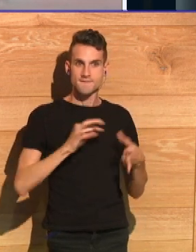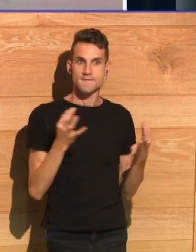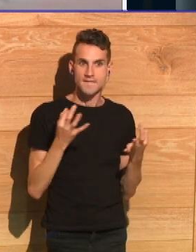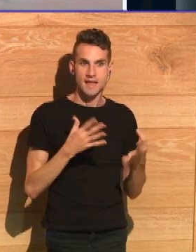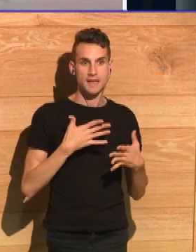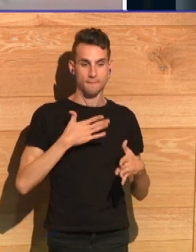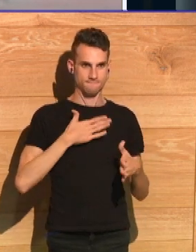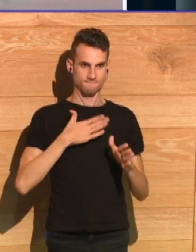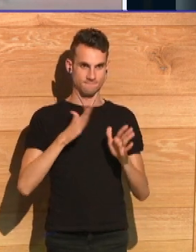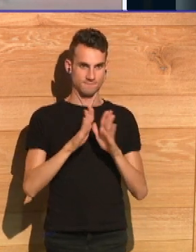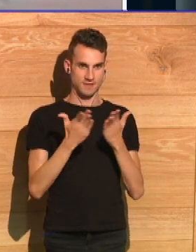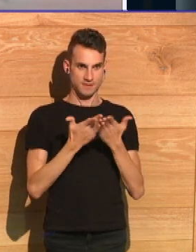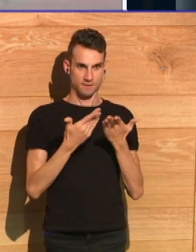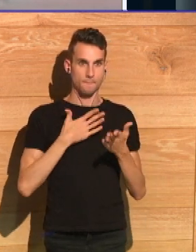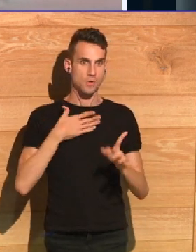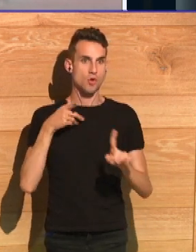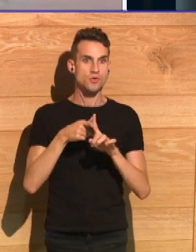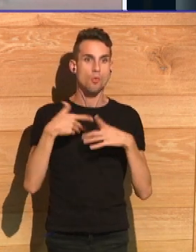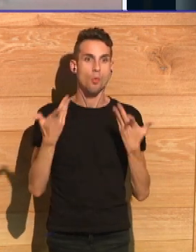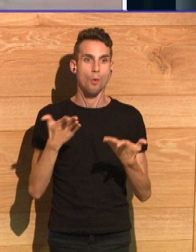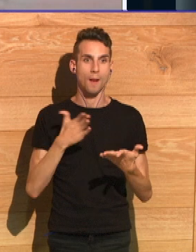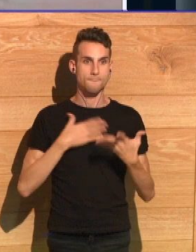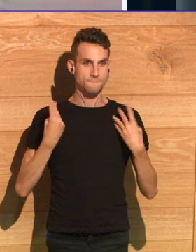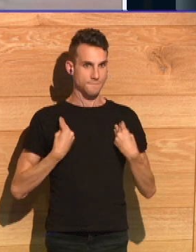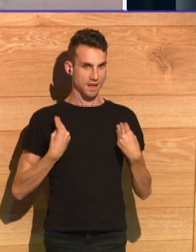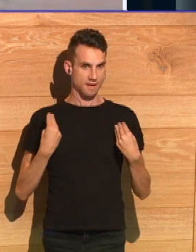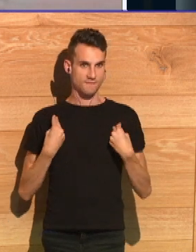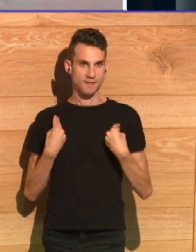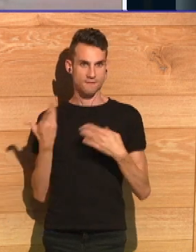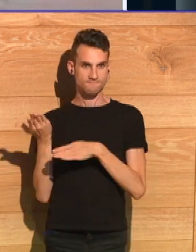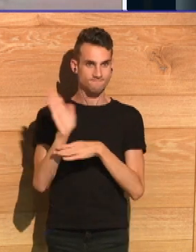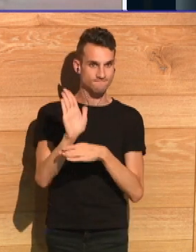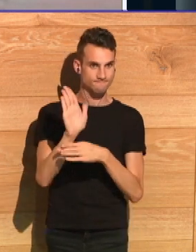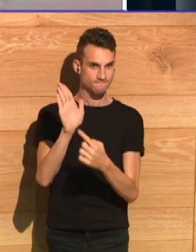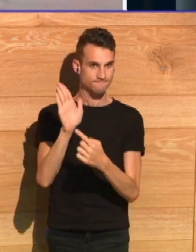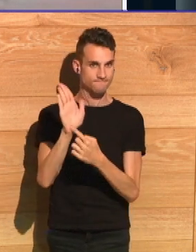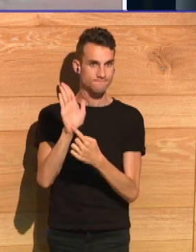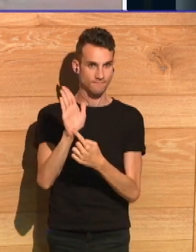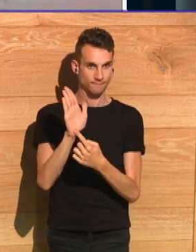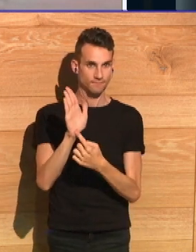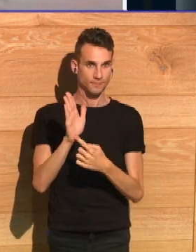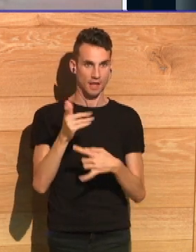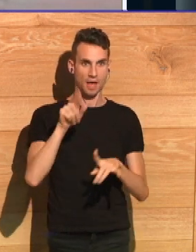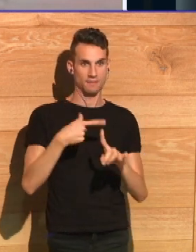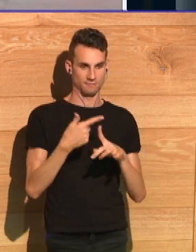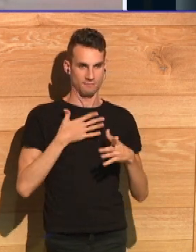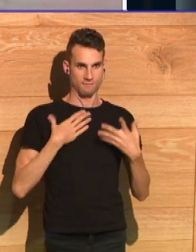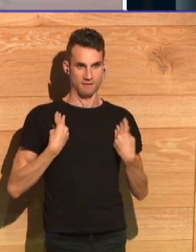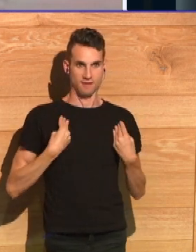esas obras era mostrar la vida que yo estaba viviendo, escribir sobre la vida de una